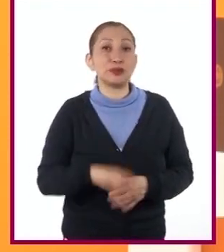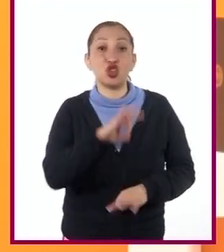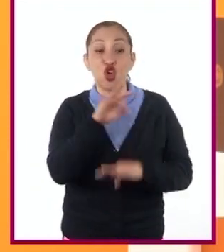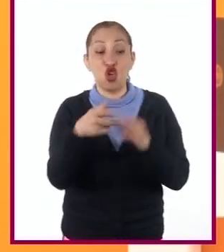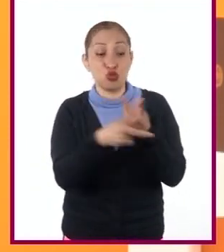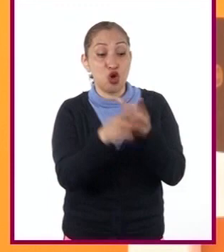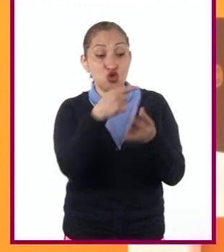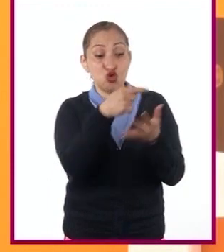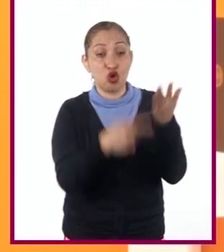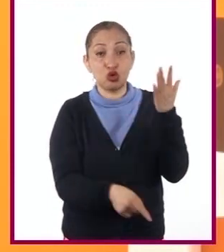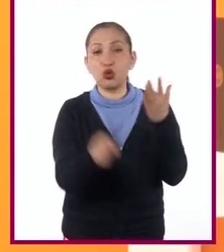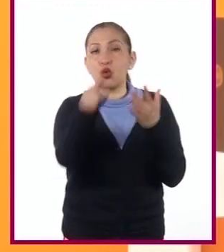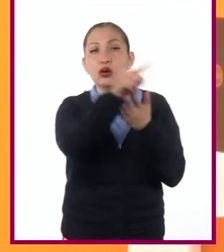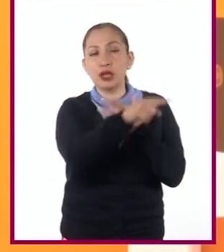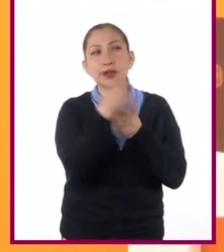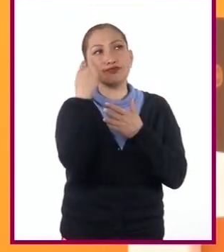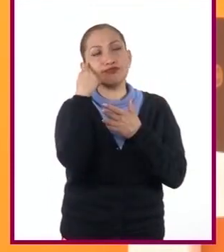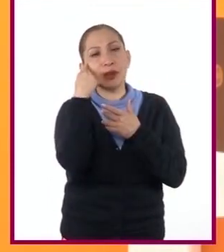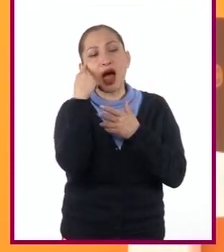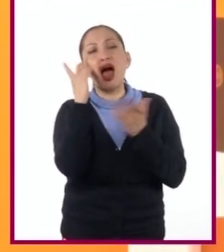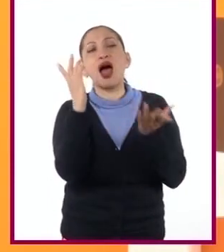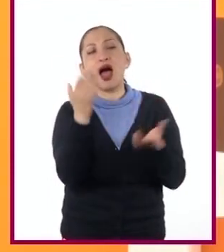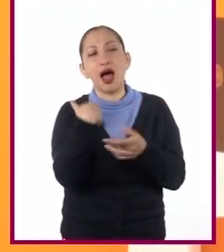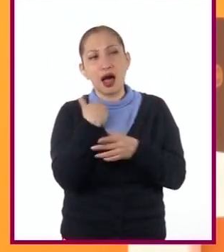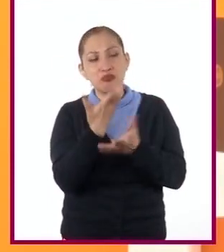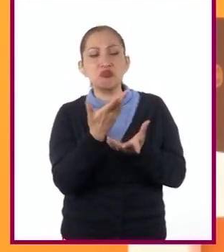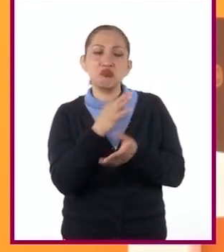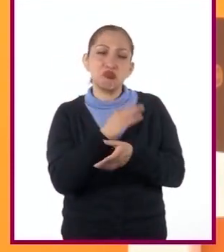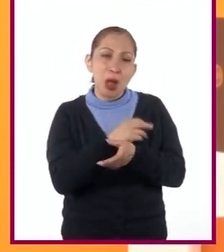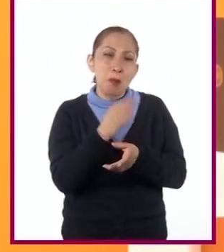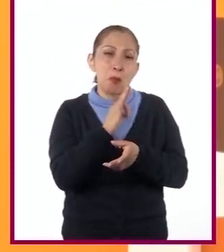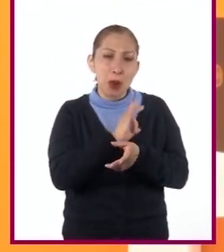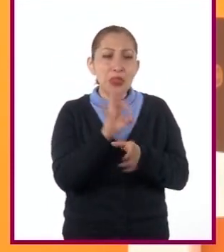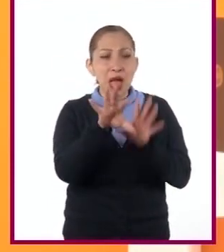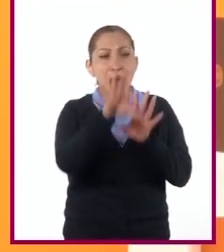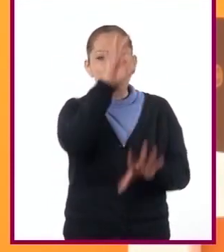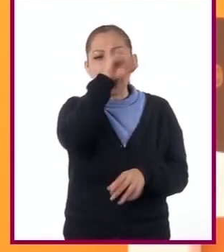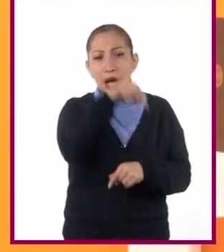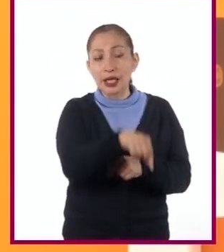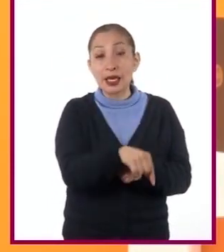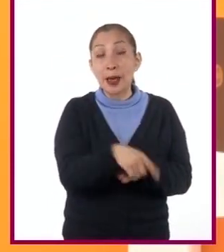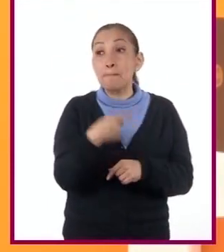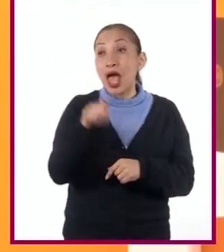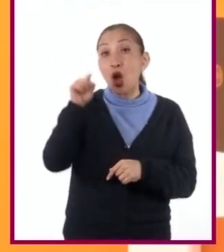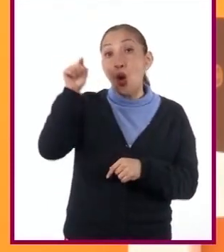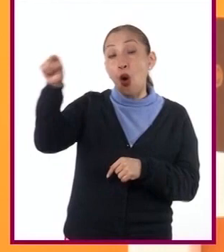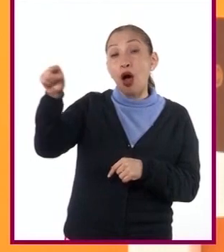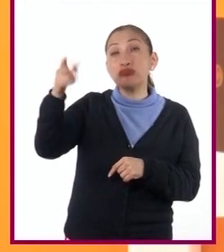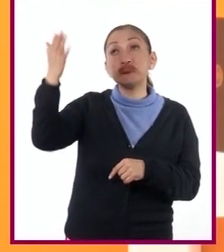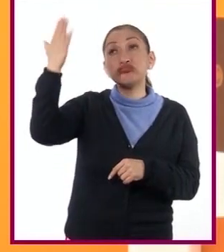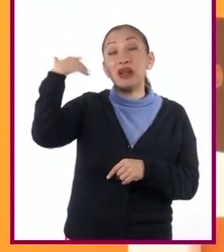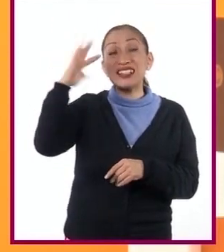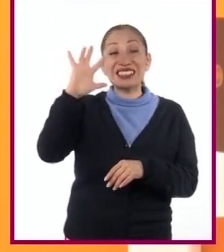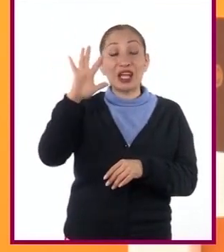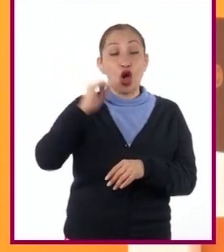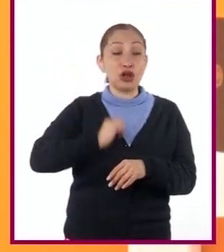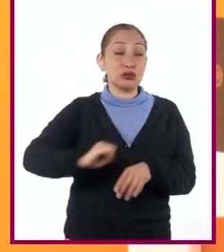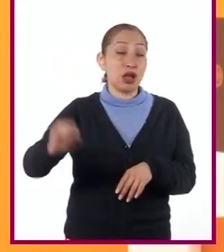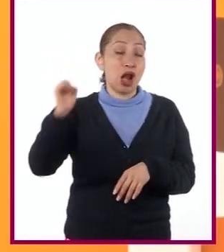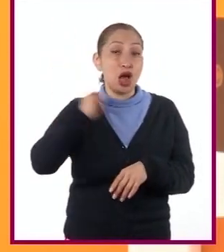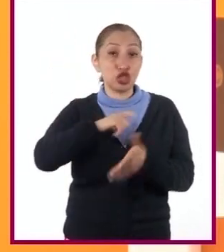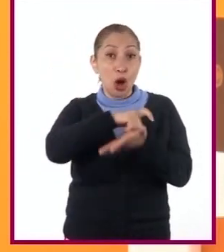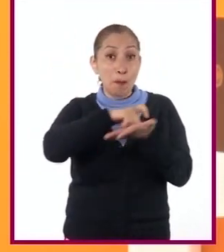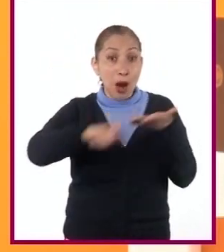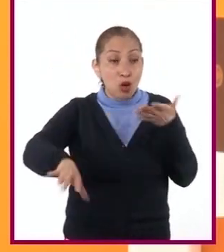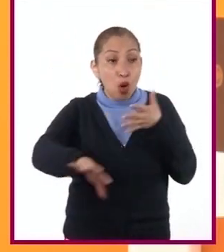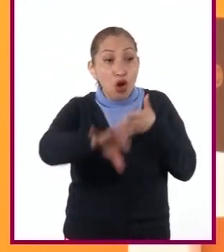estos productos para ustedes pueden resultar asequibles y fáciles de encontrar, pero hace 5 siglos comprar